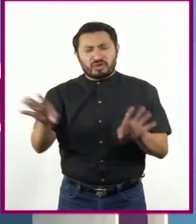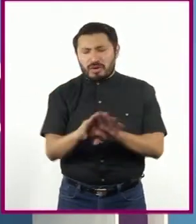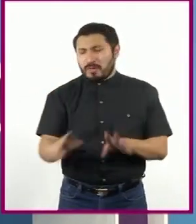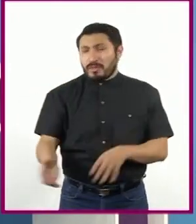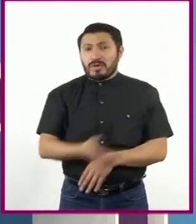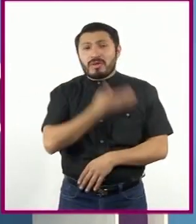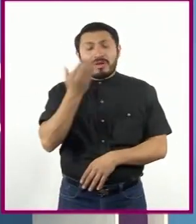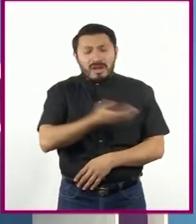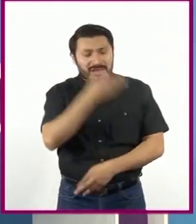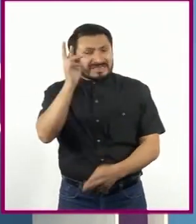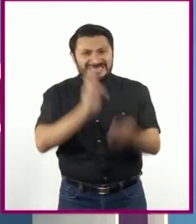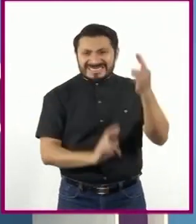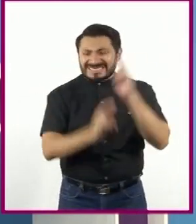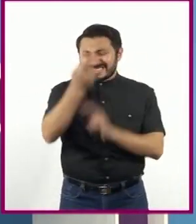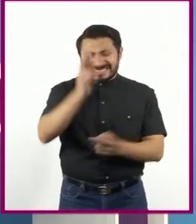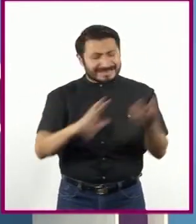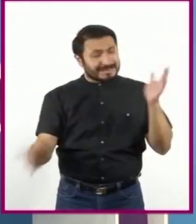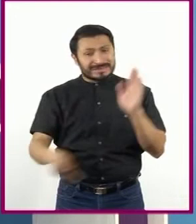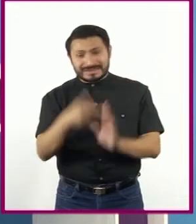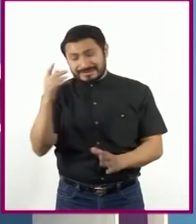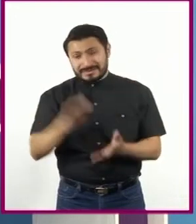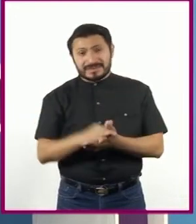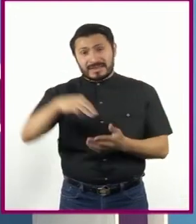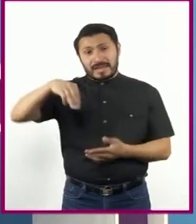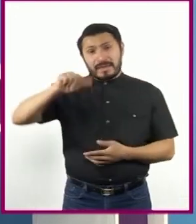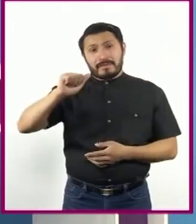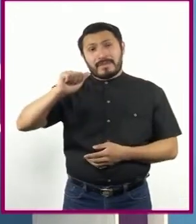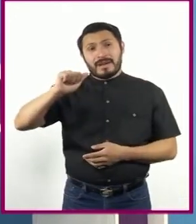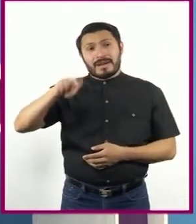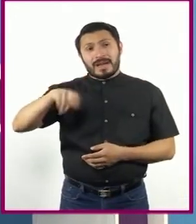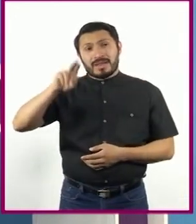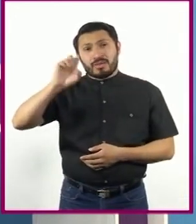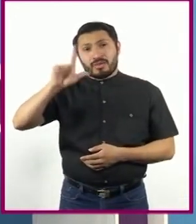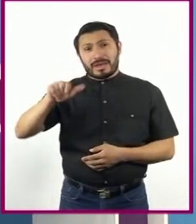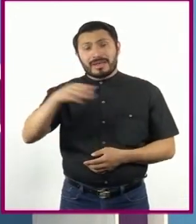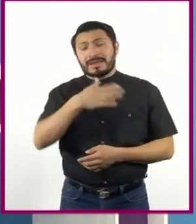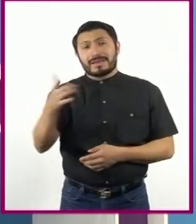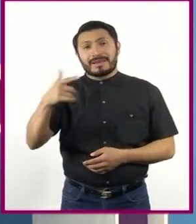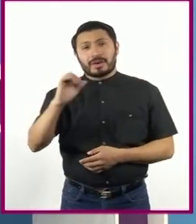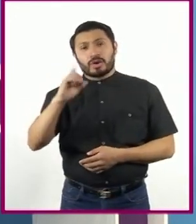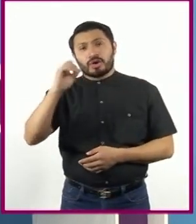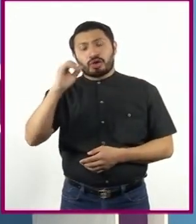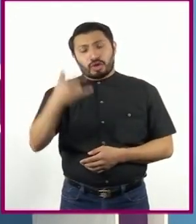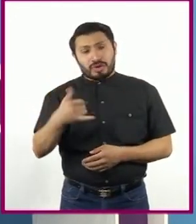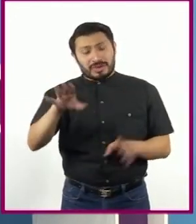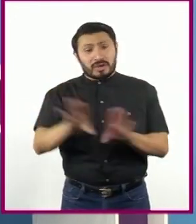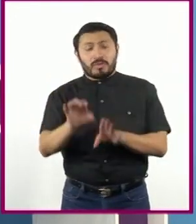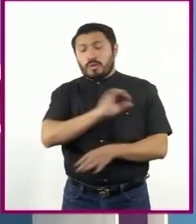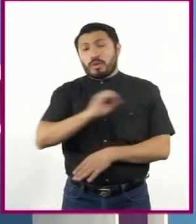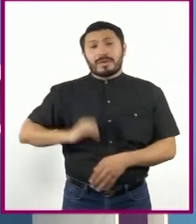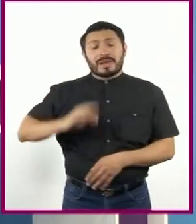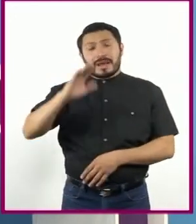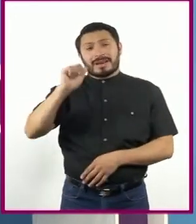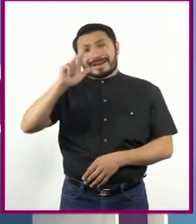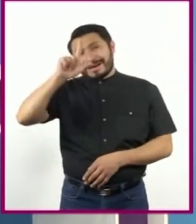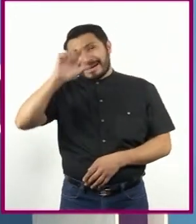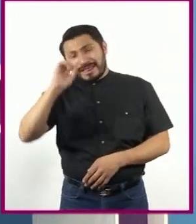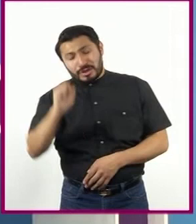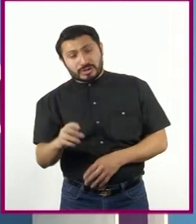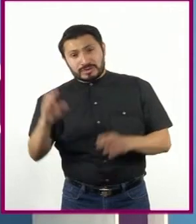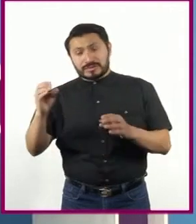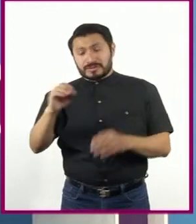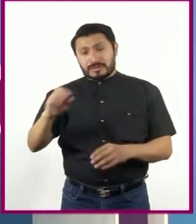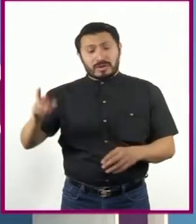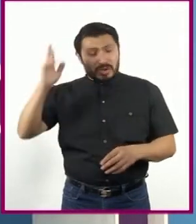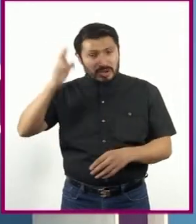a la destitución de Manuel Godoy, secretario de Estado español, y obligó a Carlos IV a ceder el trono a su